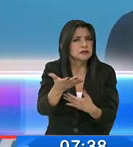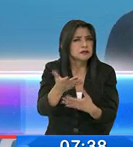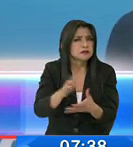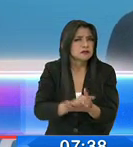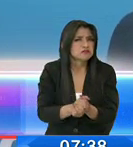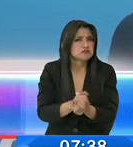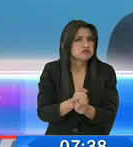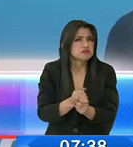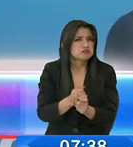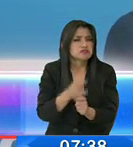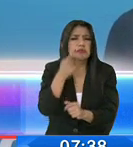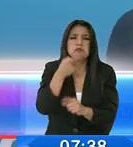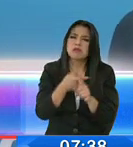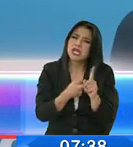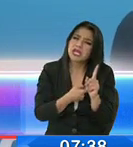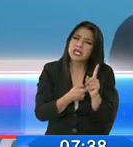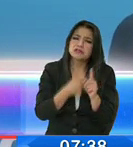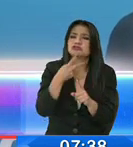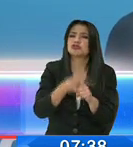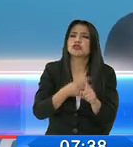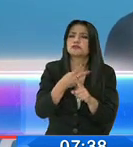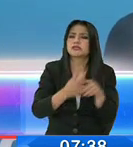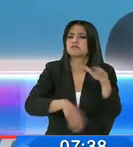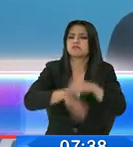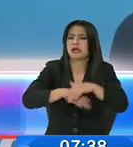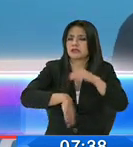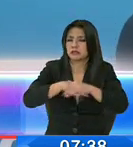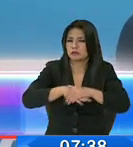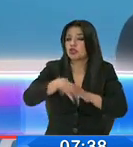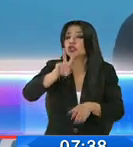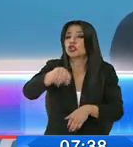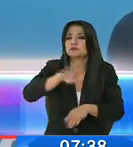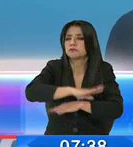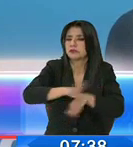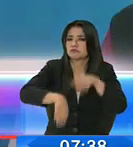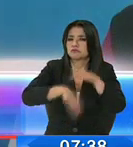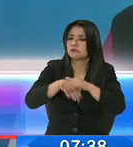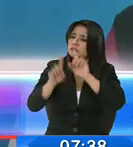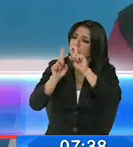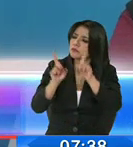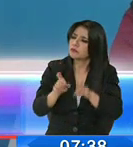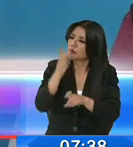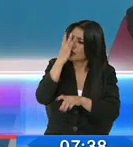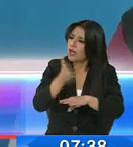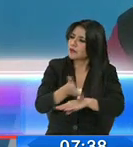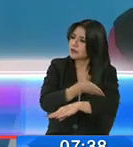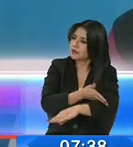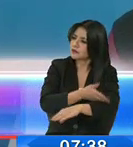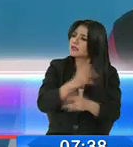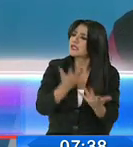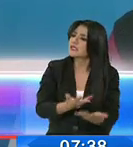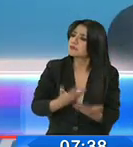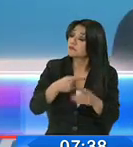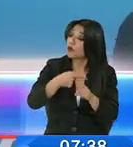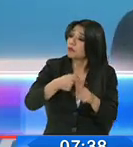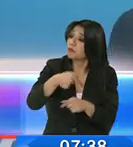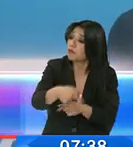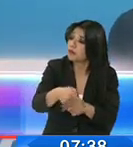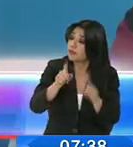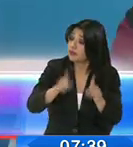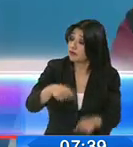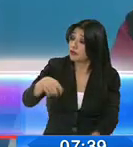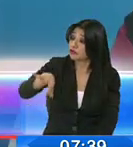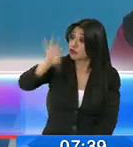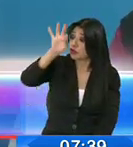un mes o un mes y medio dos meses digamos que dos meses en el peor de los casos porque no puede empezar antes porque esperar tienen que sortear